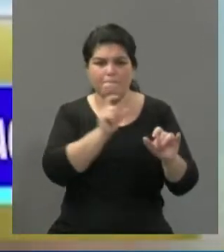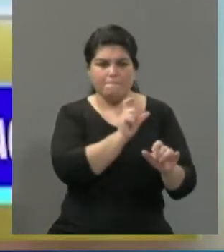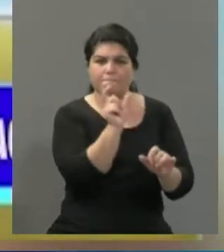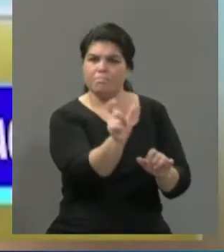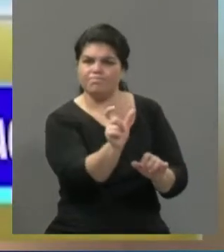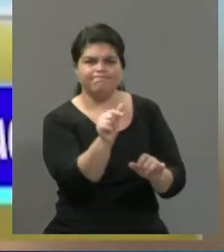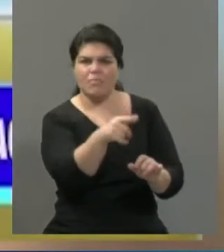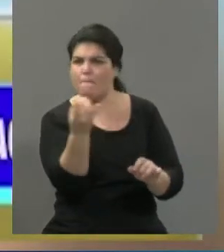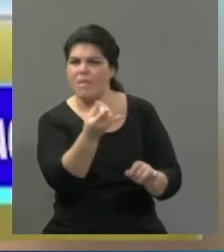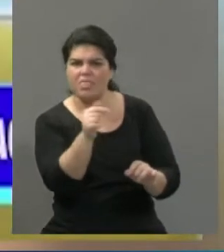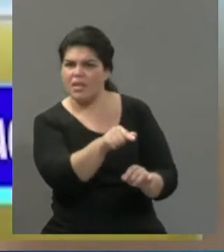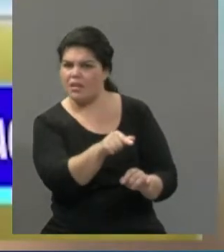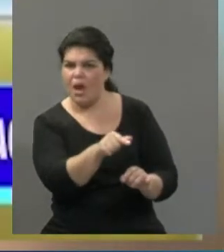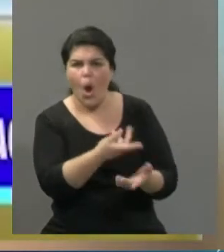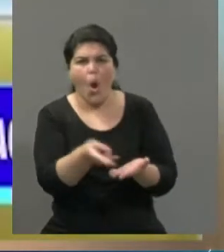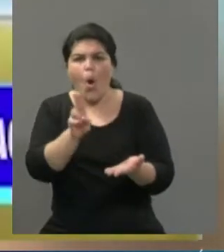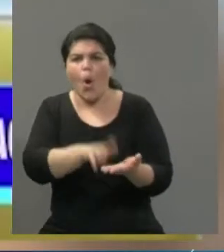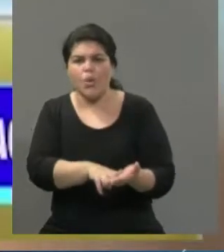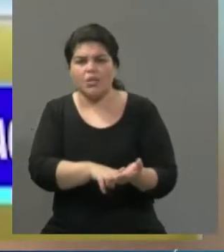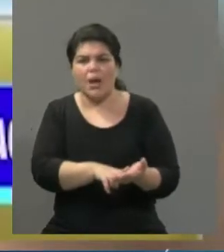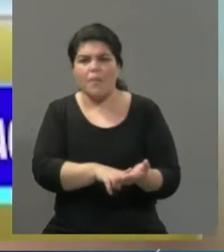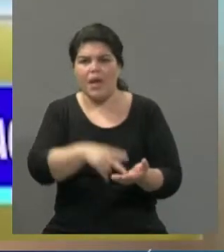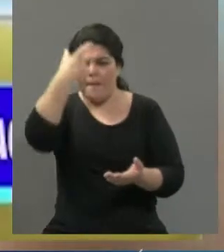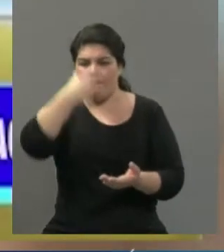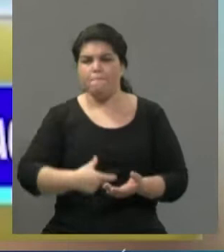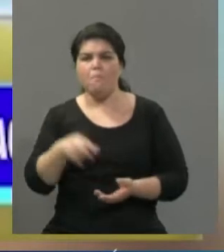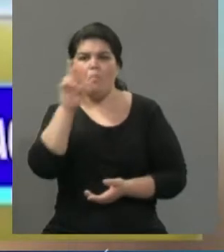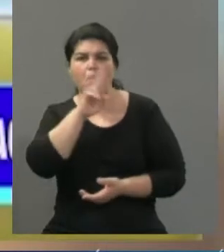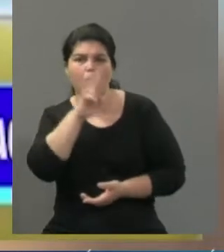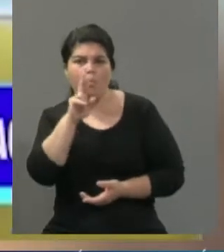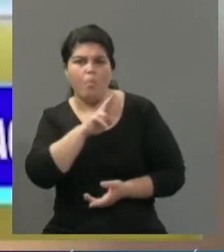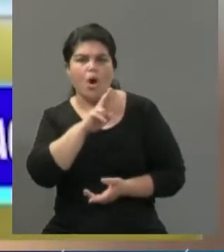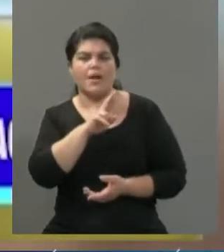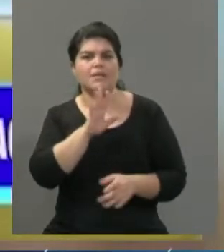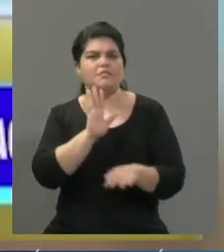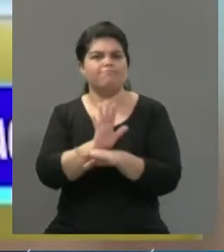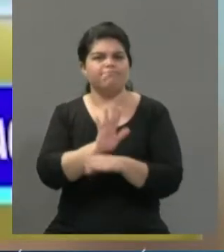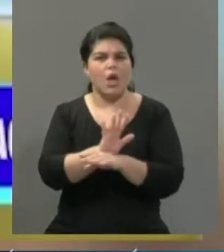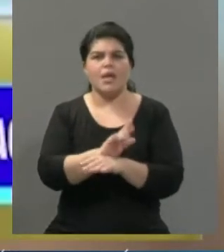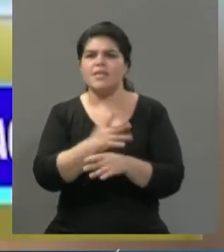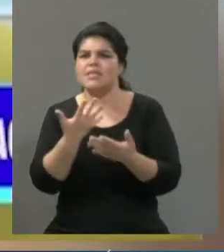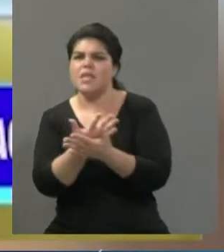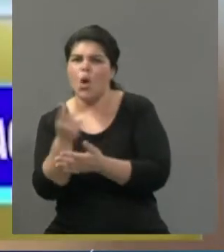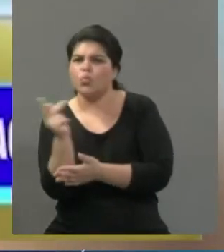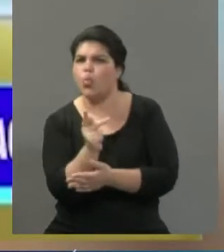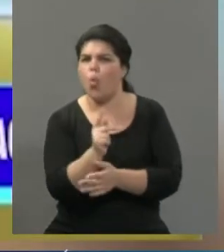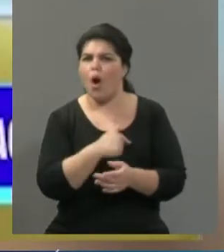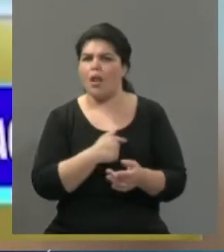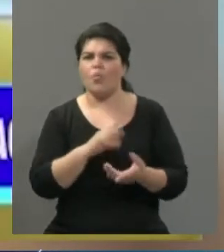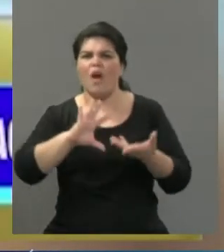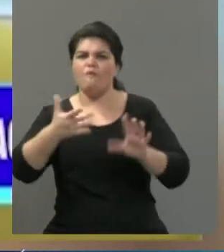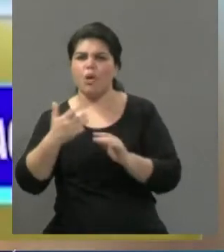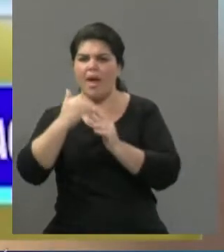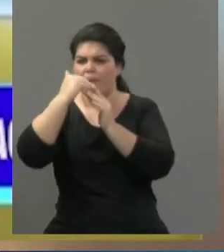que se ha utilizado nuevamente la sexualización de las mujeres como forma de descalificación de nuestro género. Es decir,